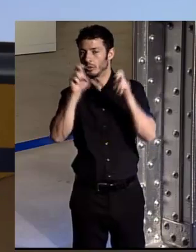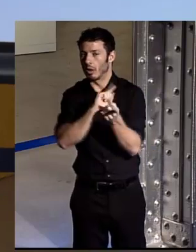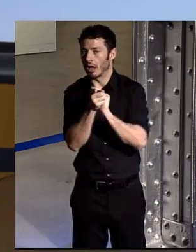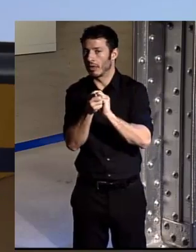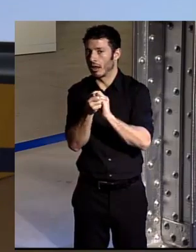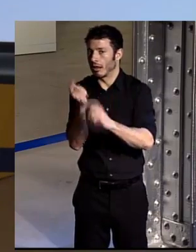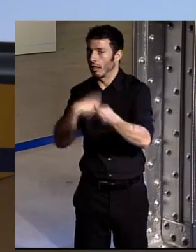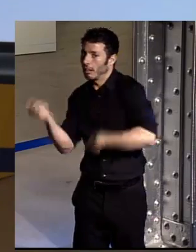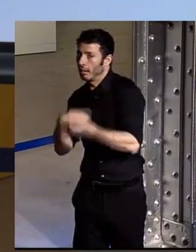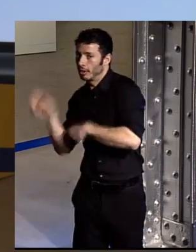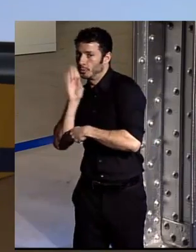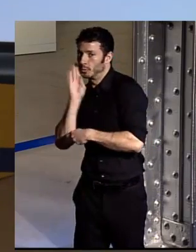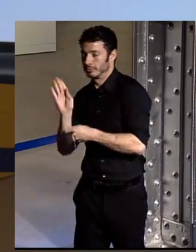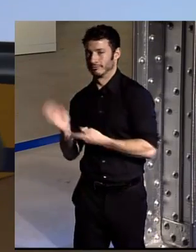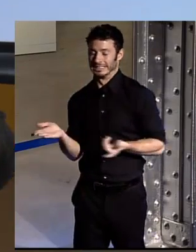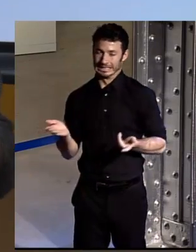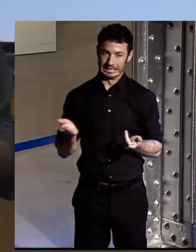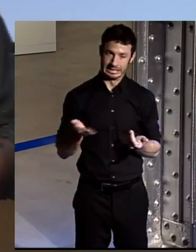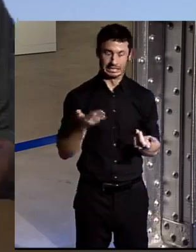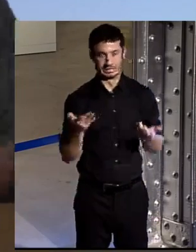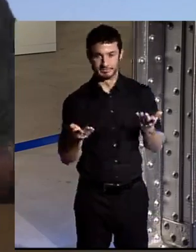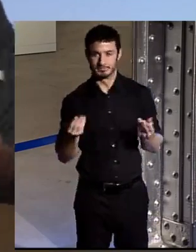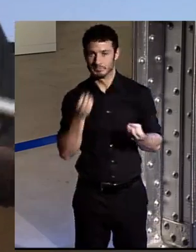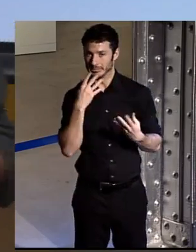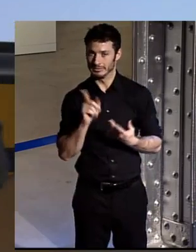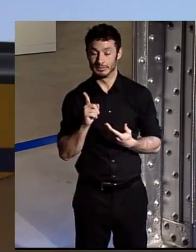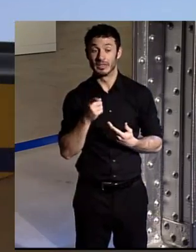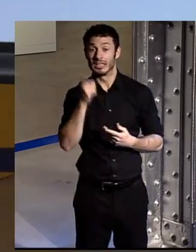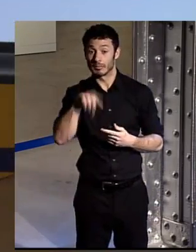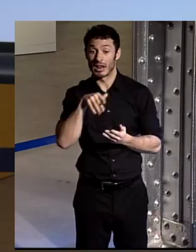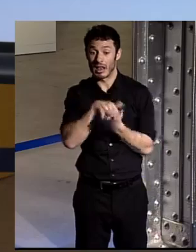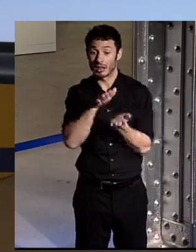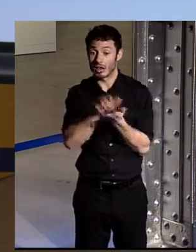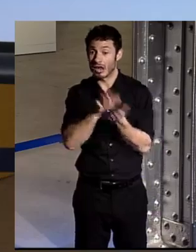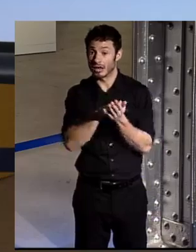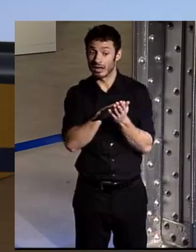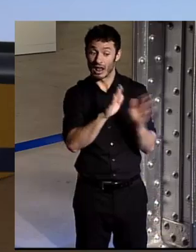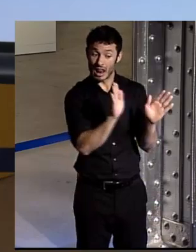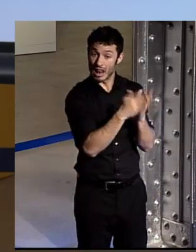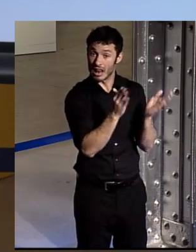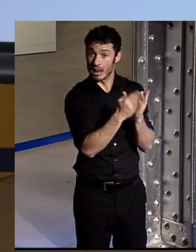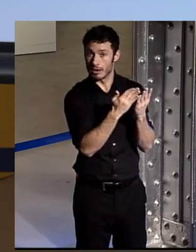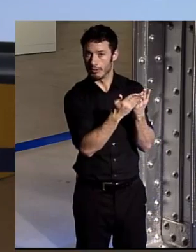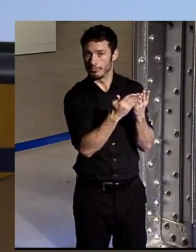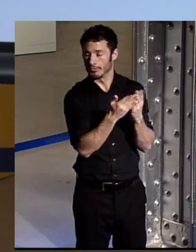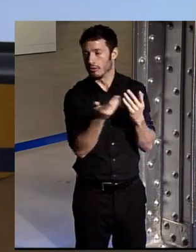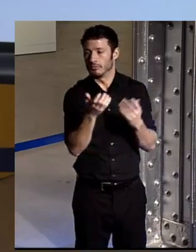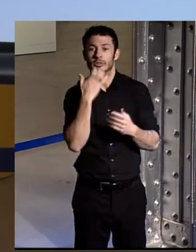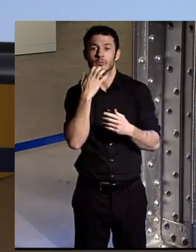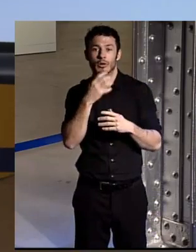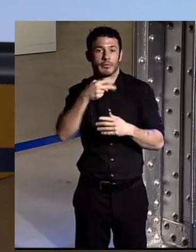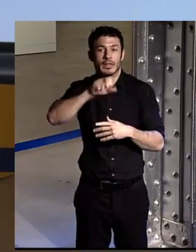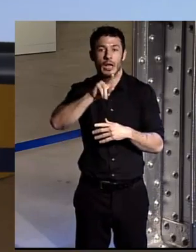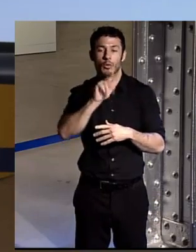lado. Muy simpático todo. Luego hemos visto también que hay editoriales que se dedican a copiar los contenidos que nosotros ofrecemos gratis en Naucas